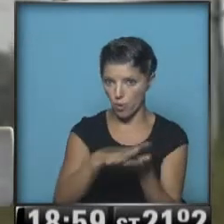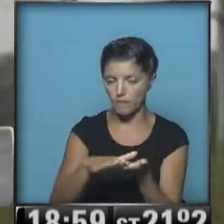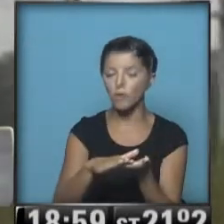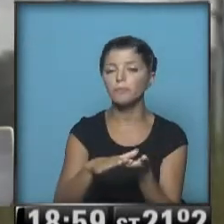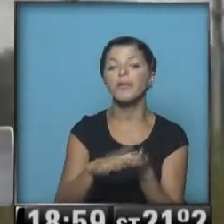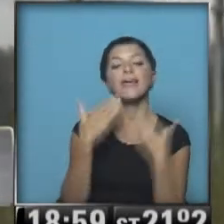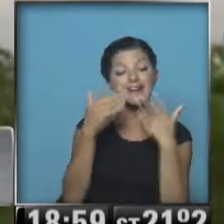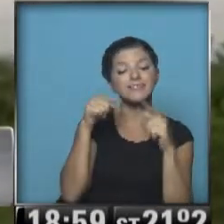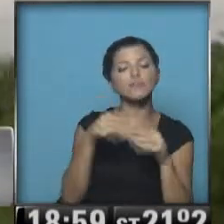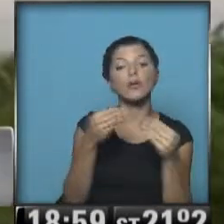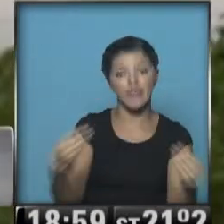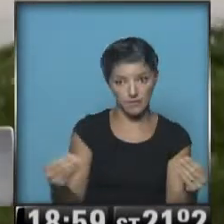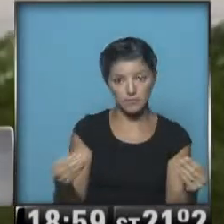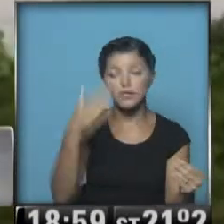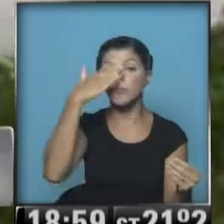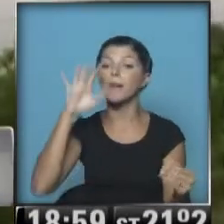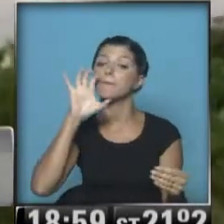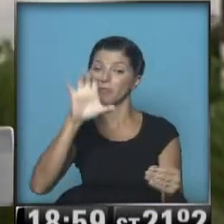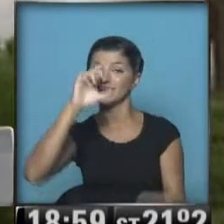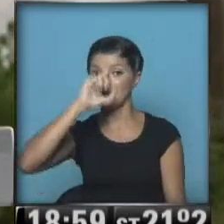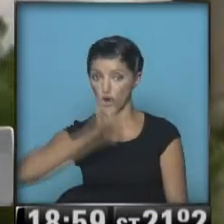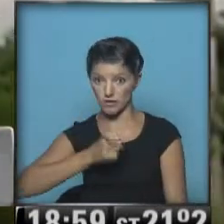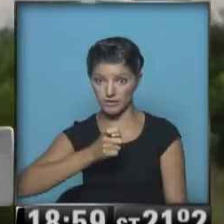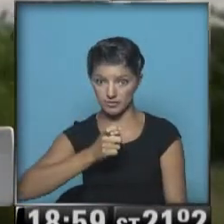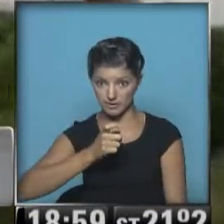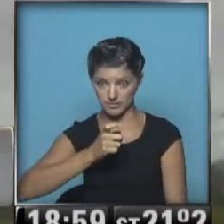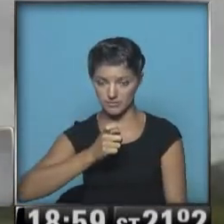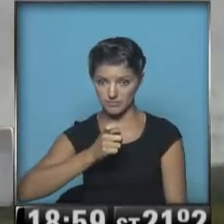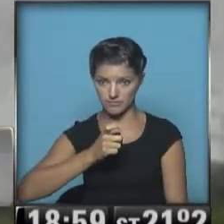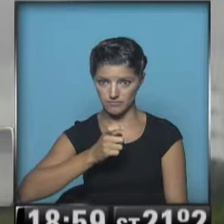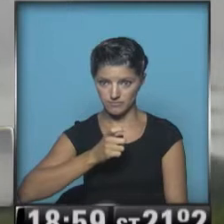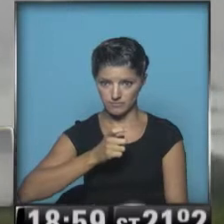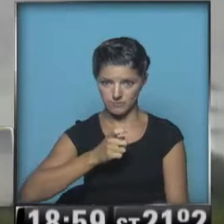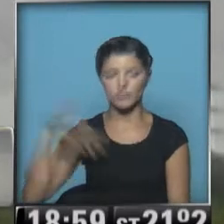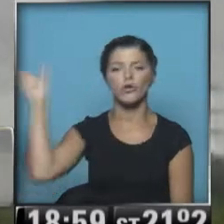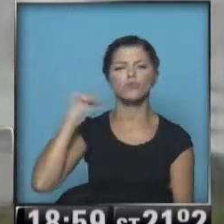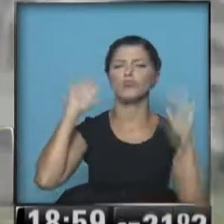es el anillado de la provincia de Corrientes. Y